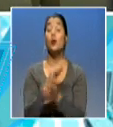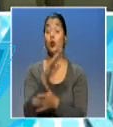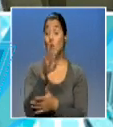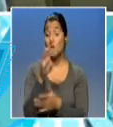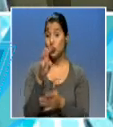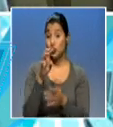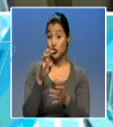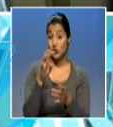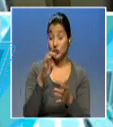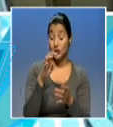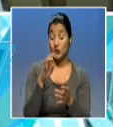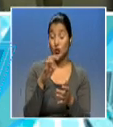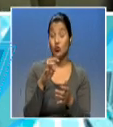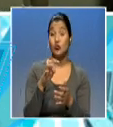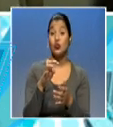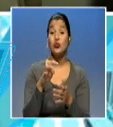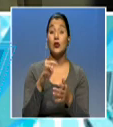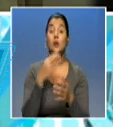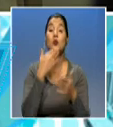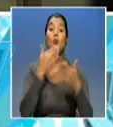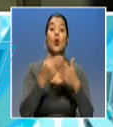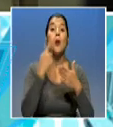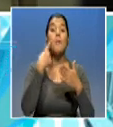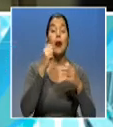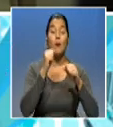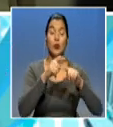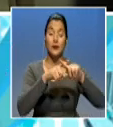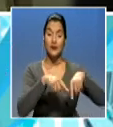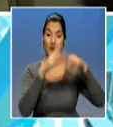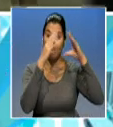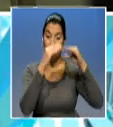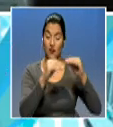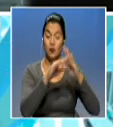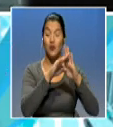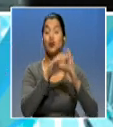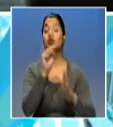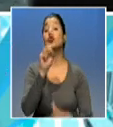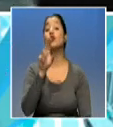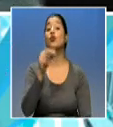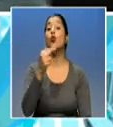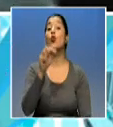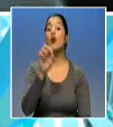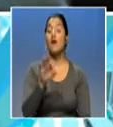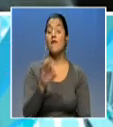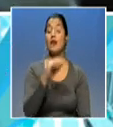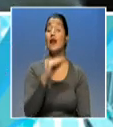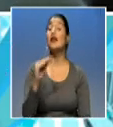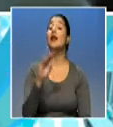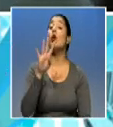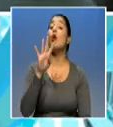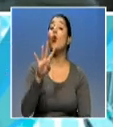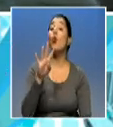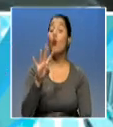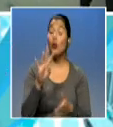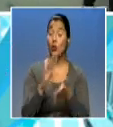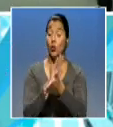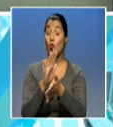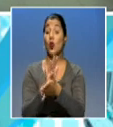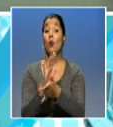para desacreditar el informe de la SUGEF. Y resulta que los 400 documentos reposaron y brillaron por su